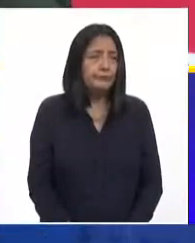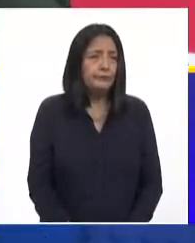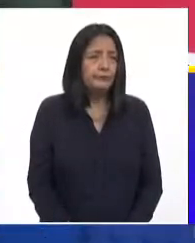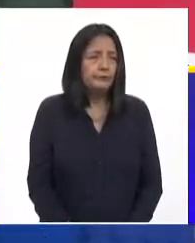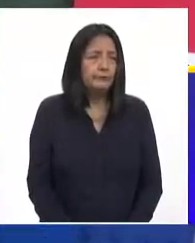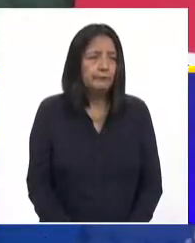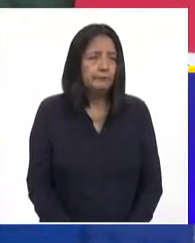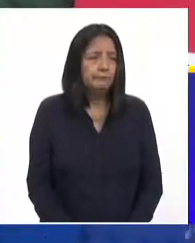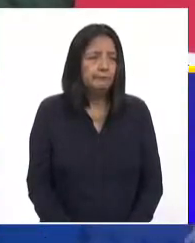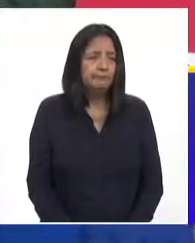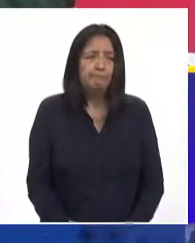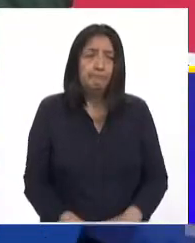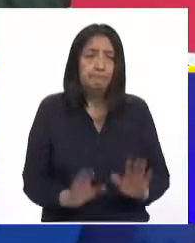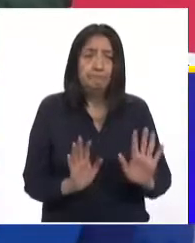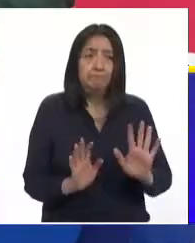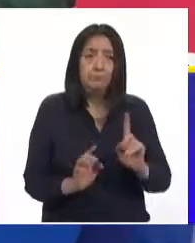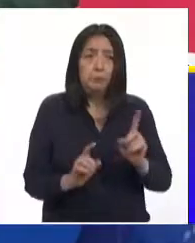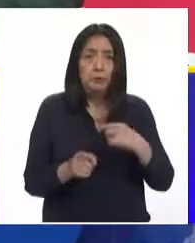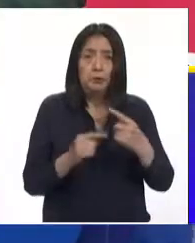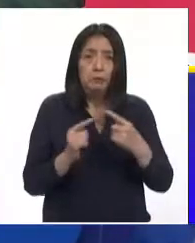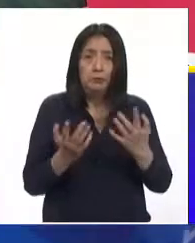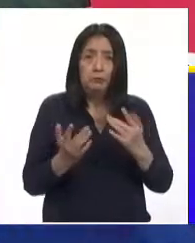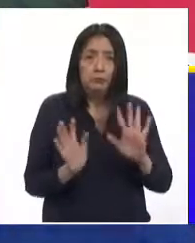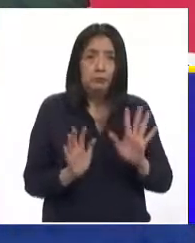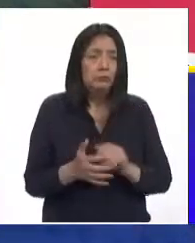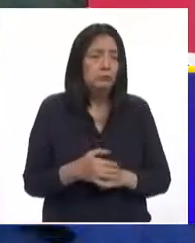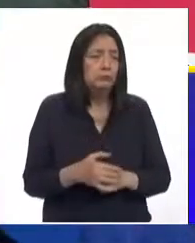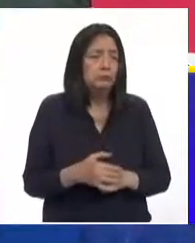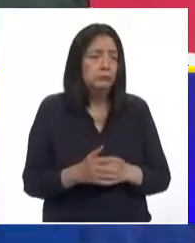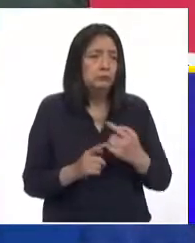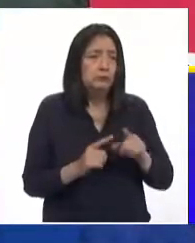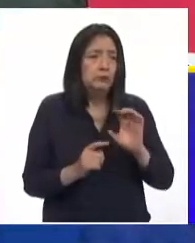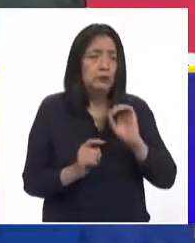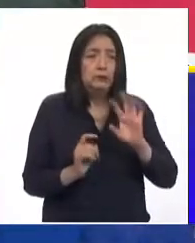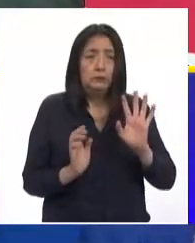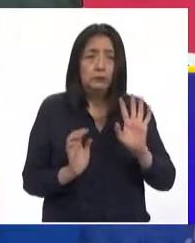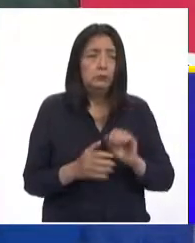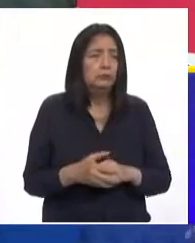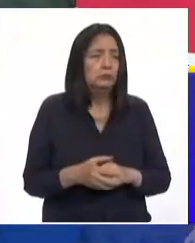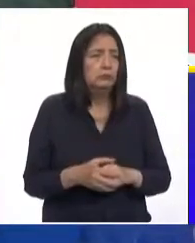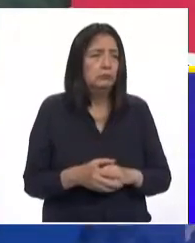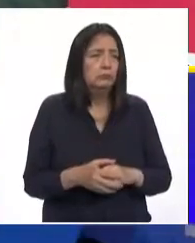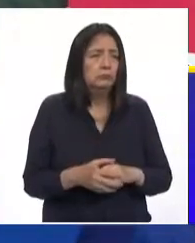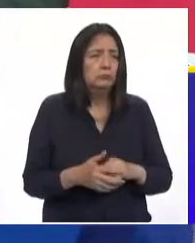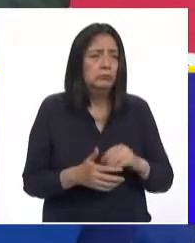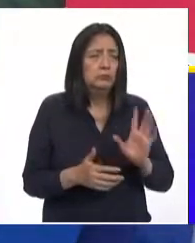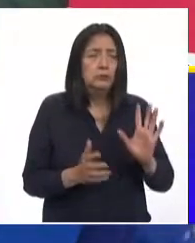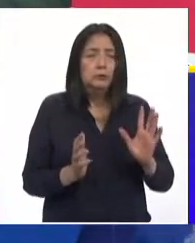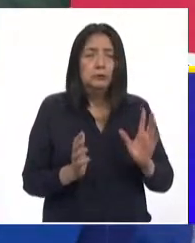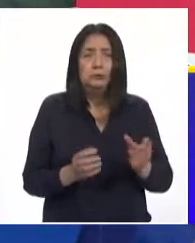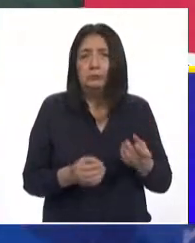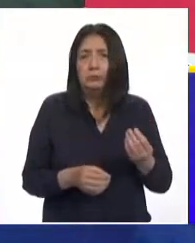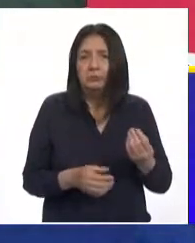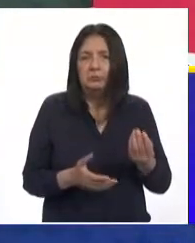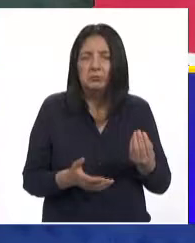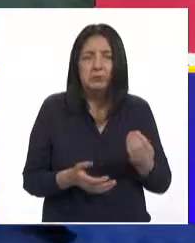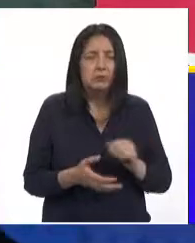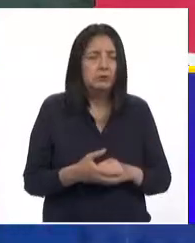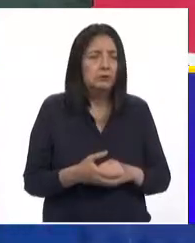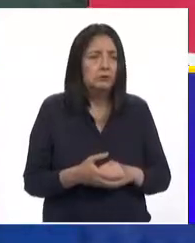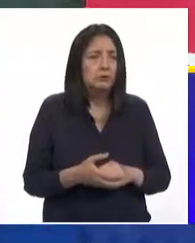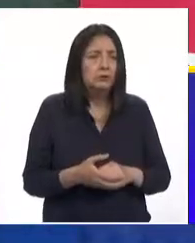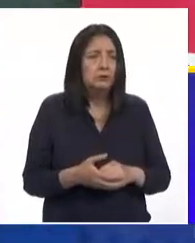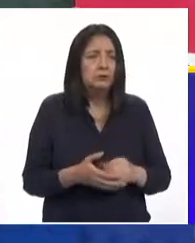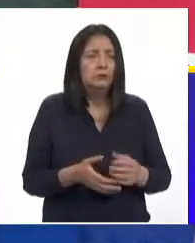No lo ha comentado, sin embargo, sí ha determinado que ha sido producto precisamente de